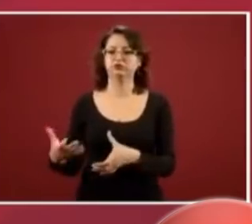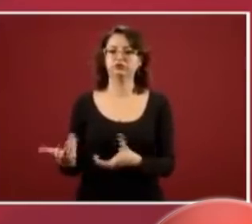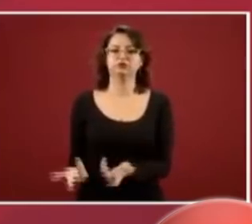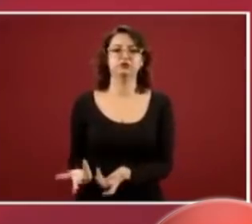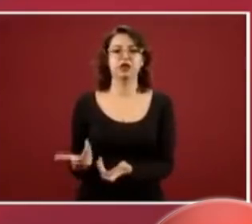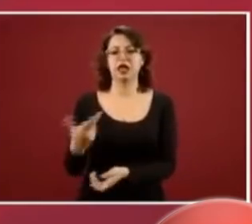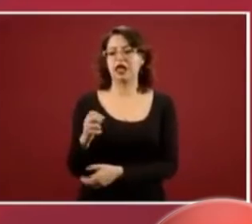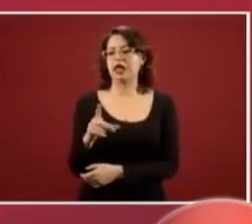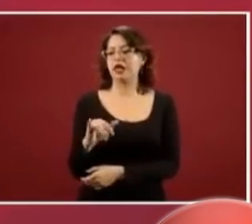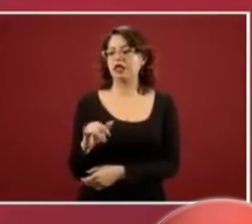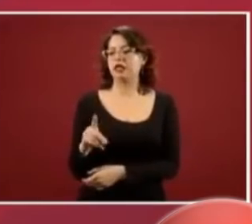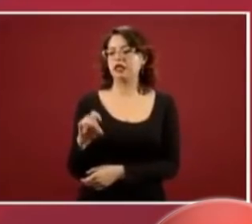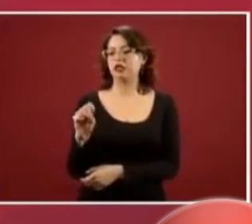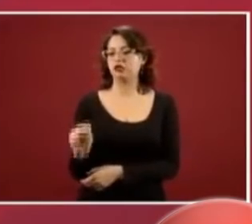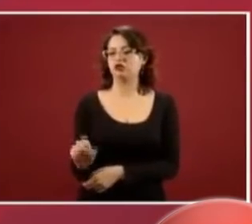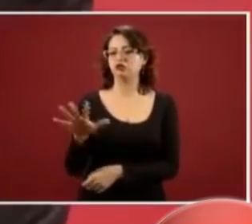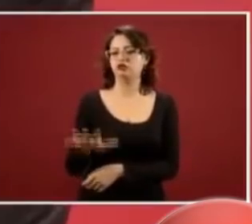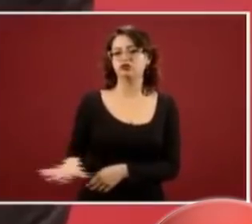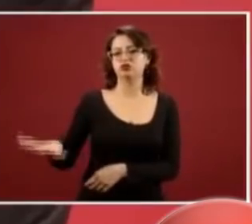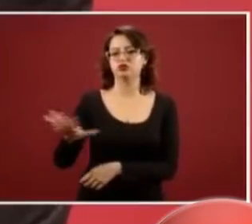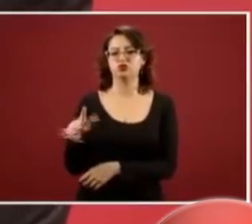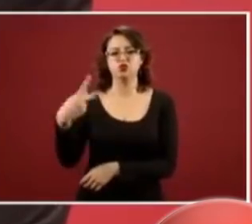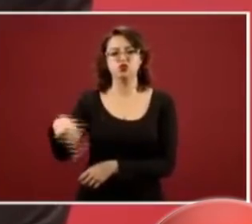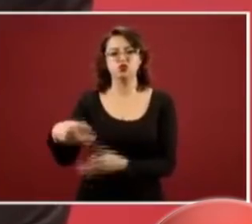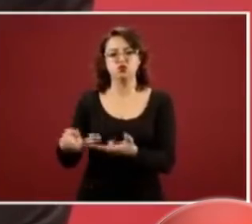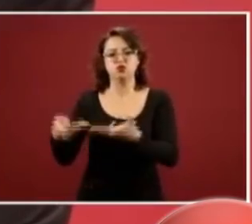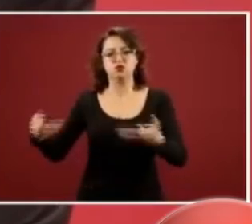ejidos, pequeñas propiedades.